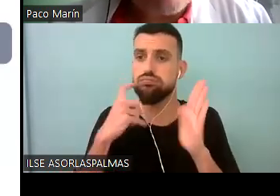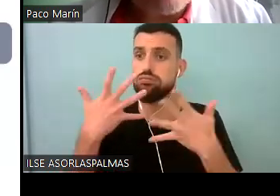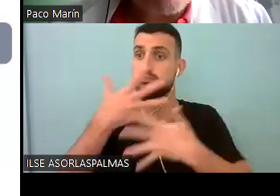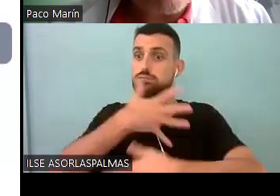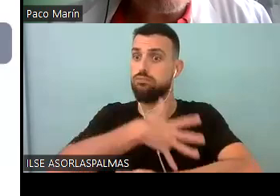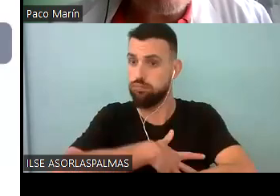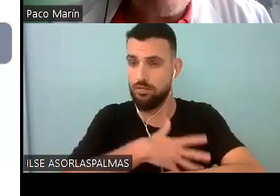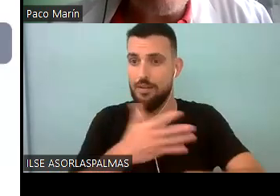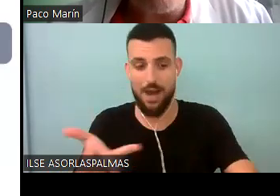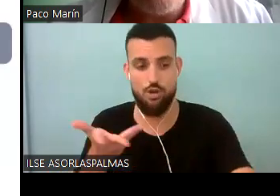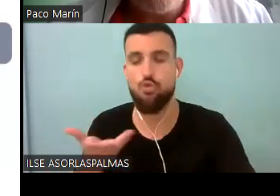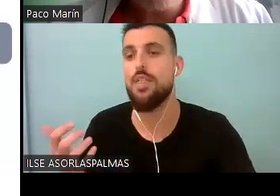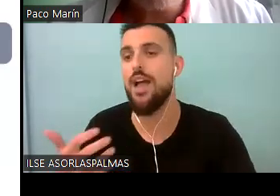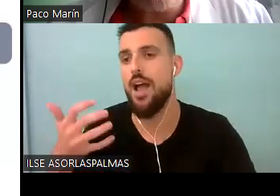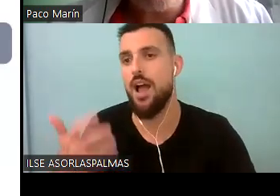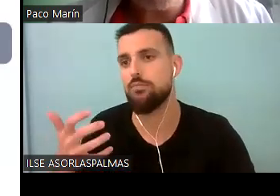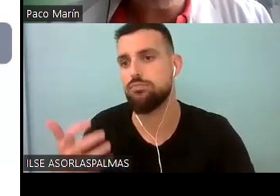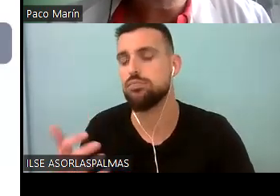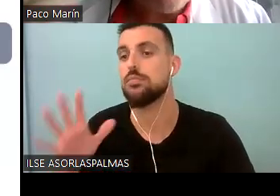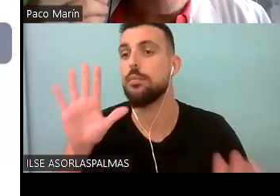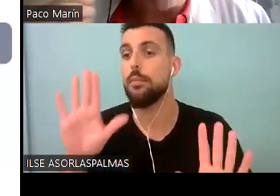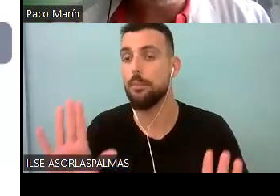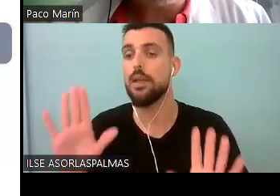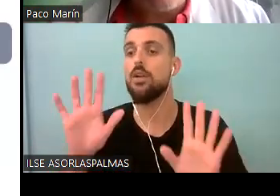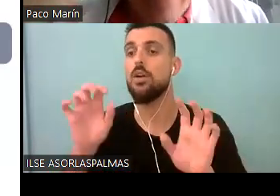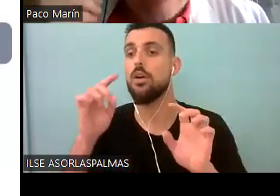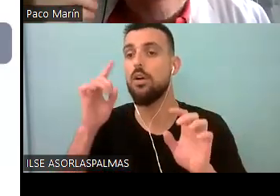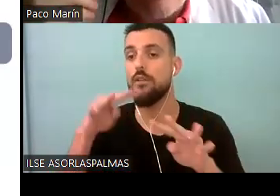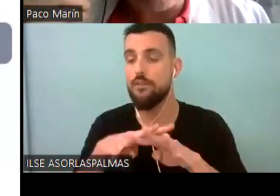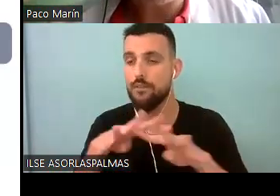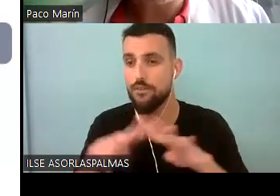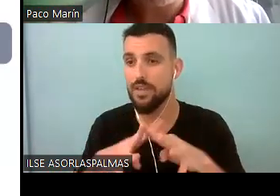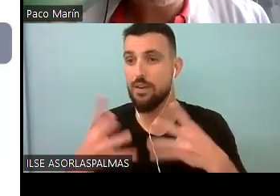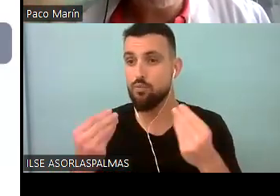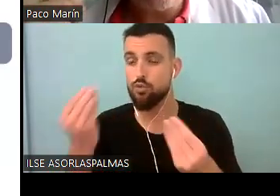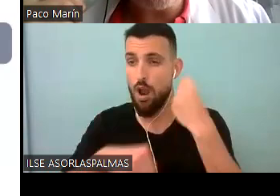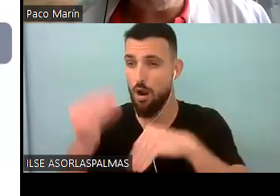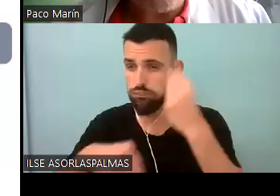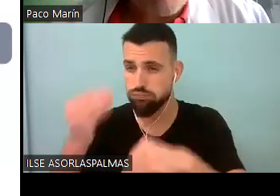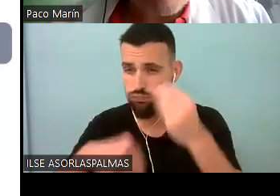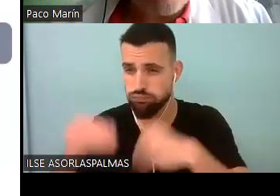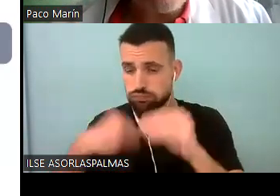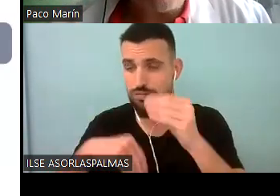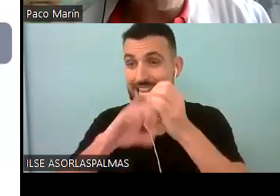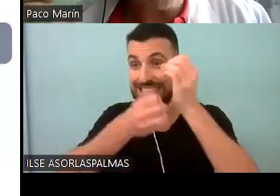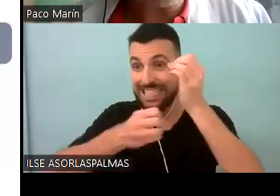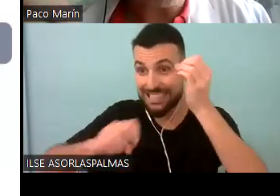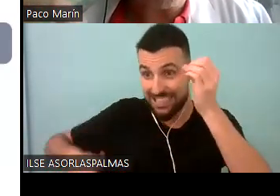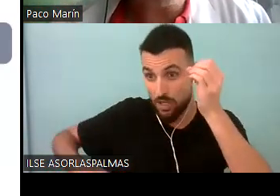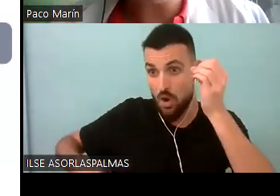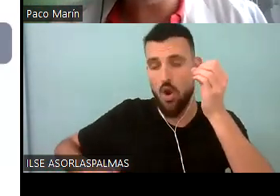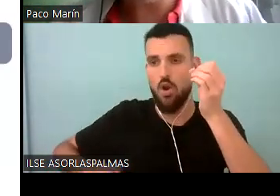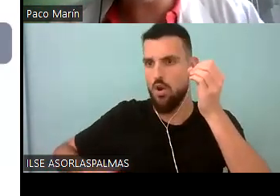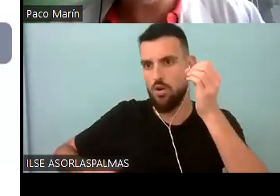regenera las bacterias adecuadas. Pero meter fibra en gran cantidad en un intestino no preparado, y además un intestino